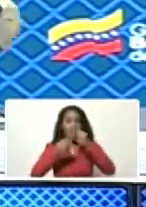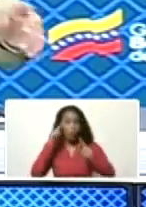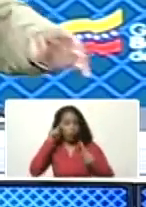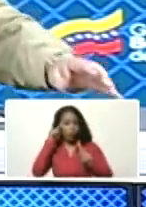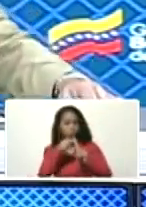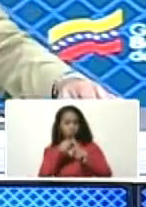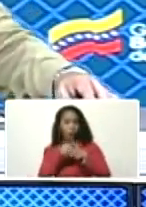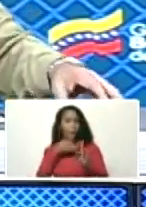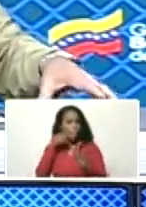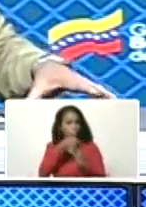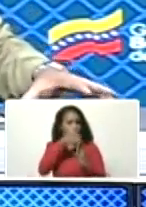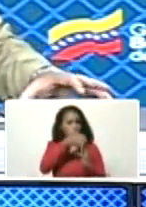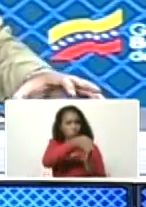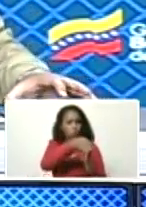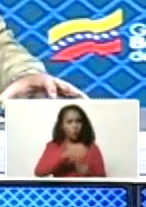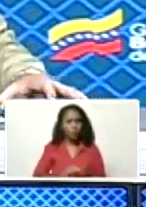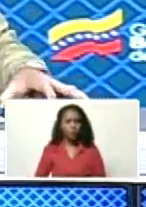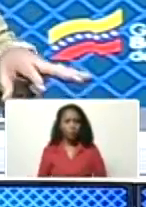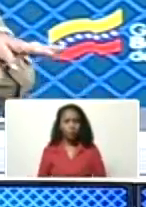de ataque.